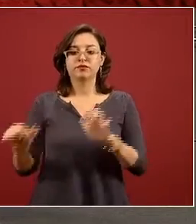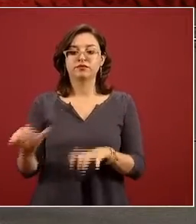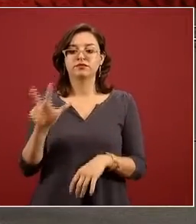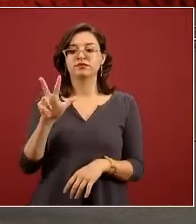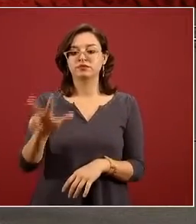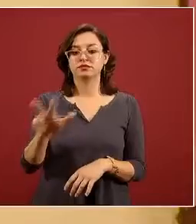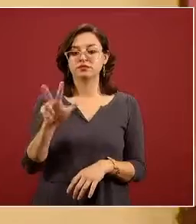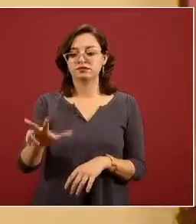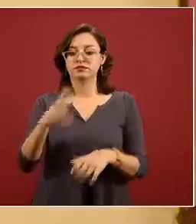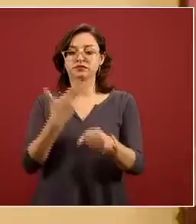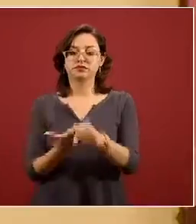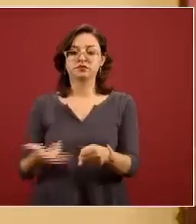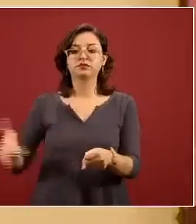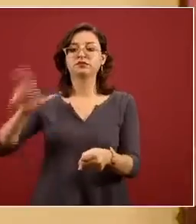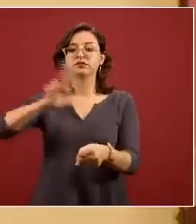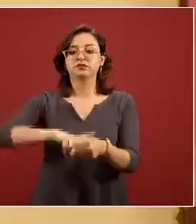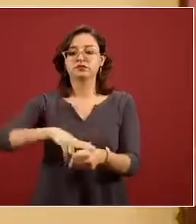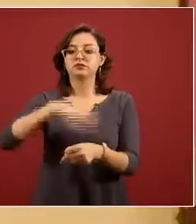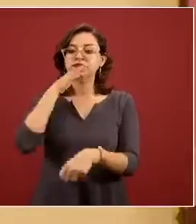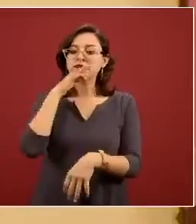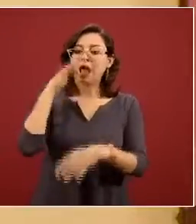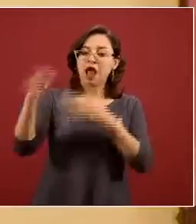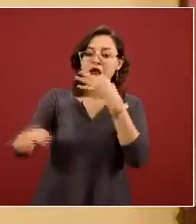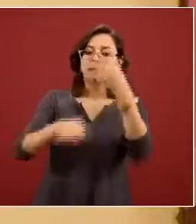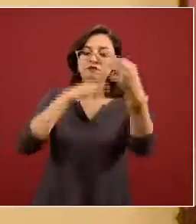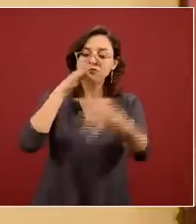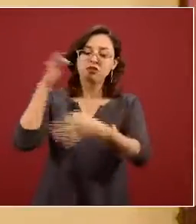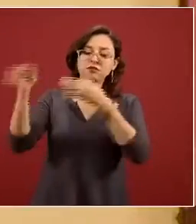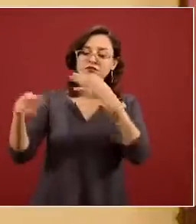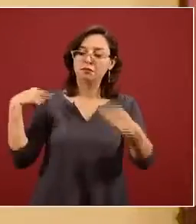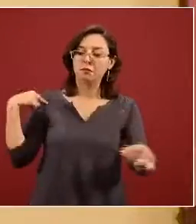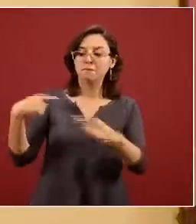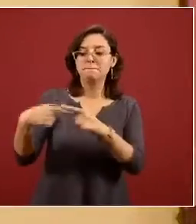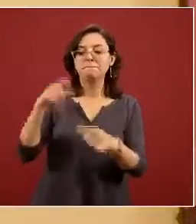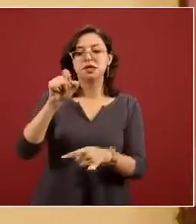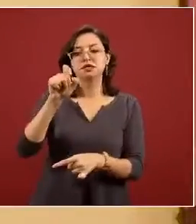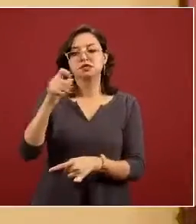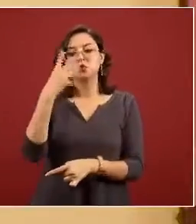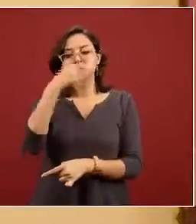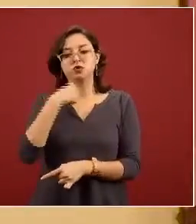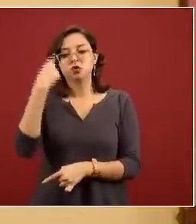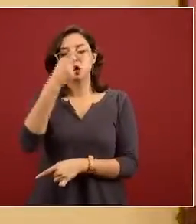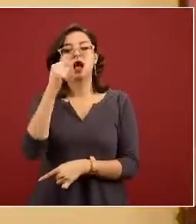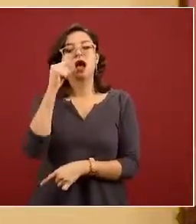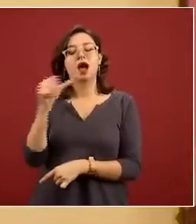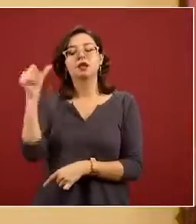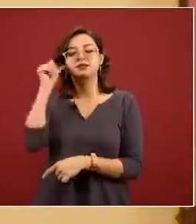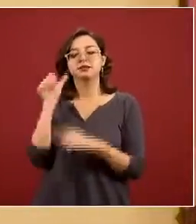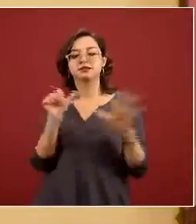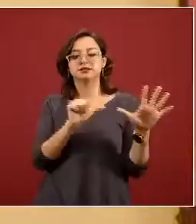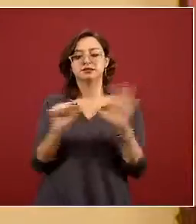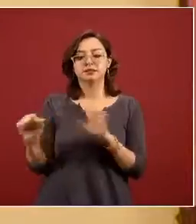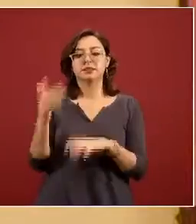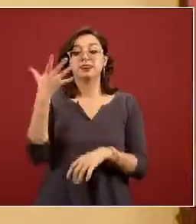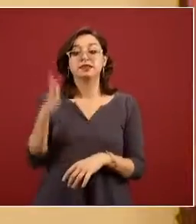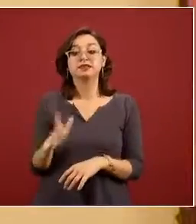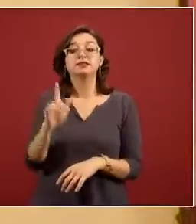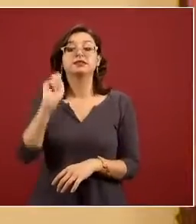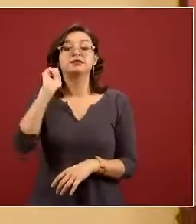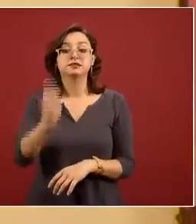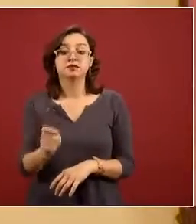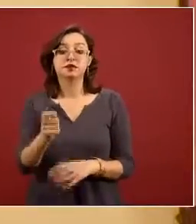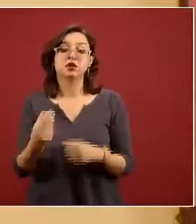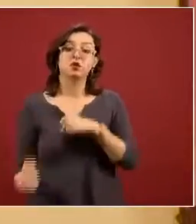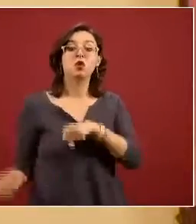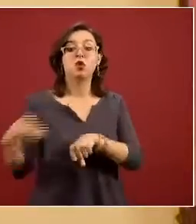618 son los hospitales notificantes en las últimas 24 horas. Si recuerdan, el día de ayer eran 610. Quiere decir que hay 8